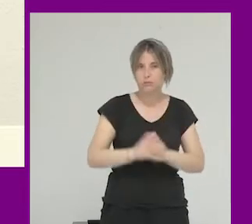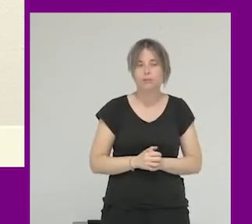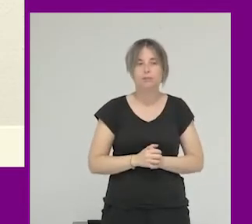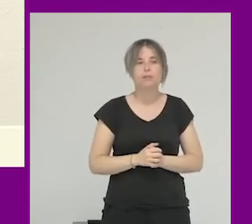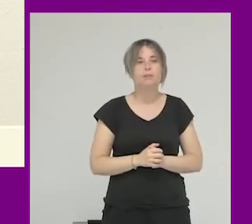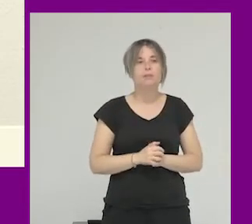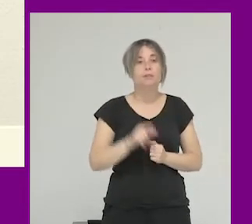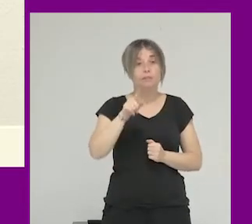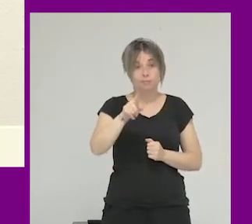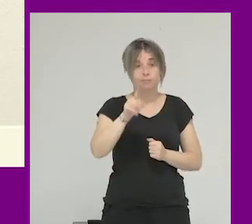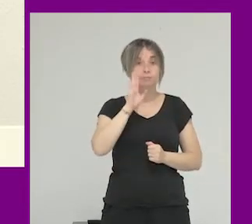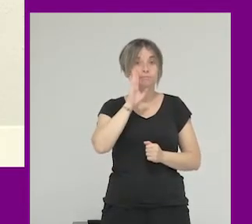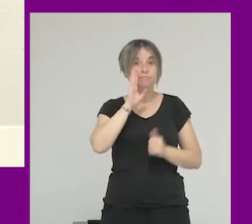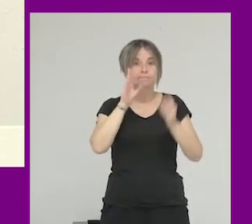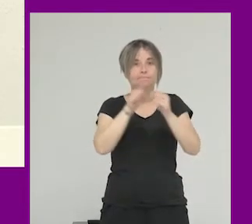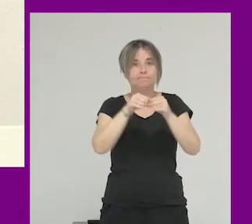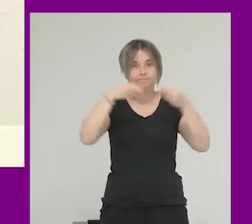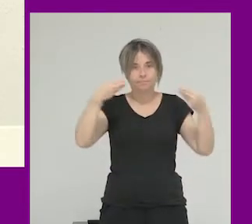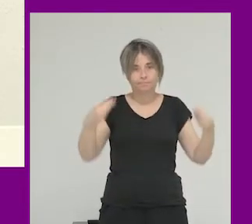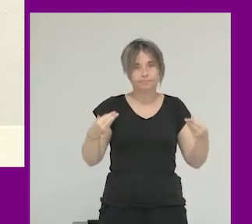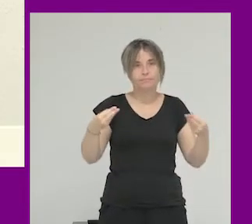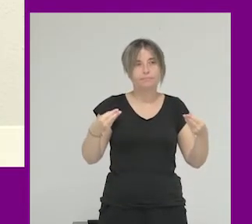este manual